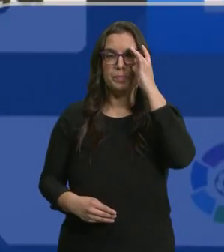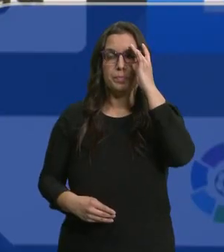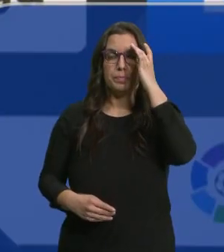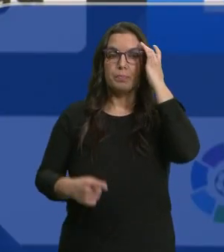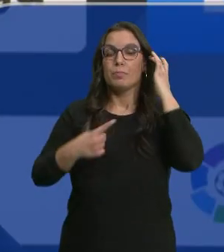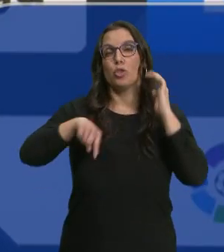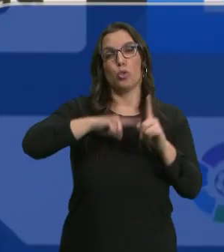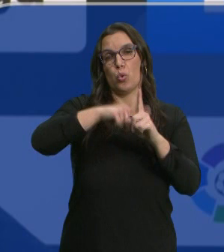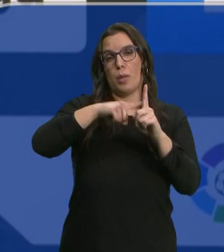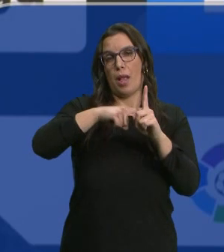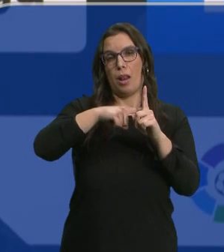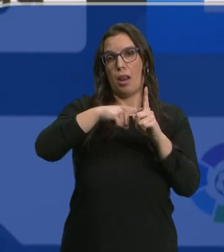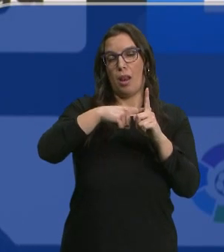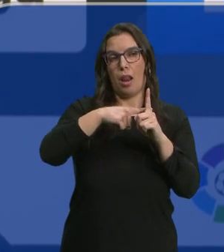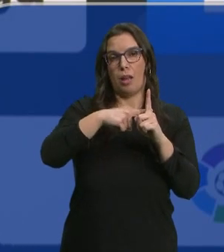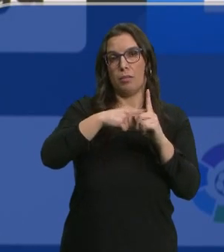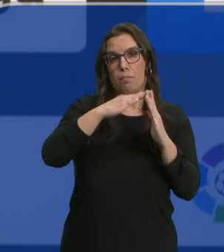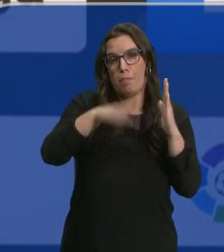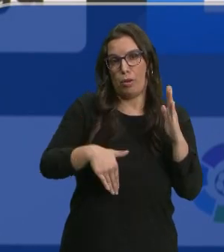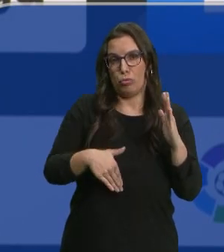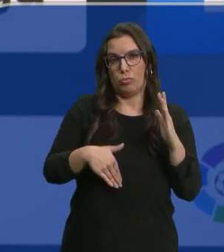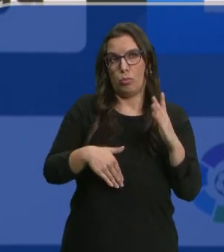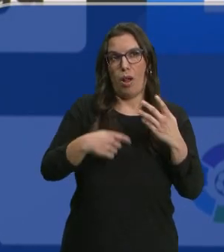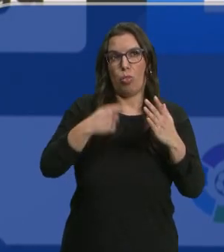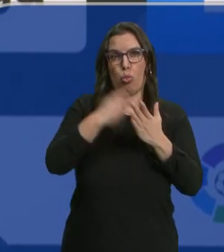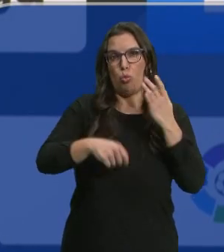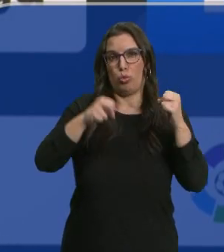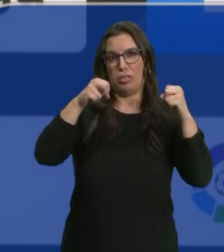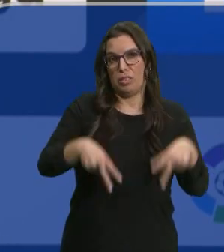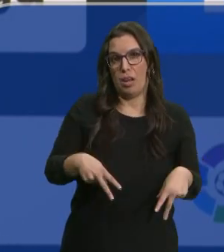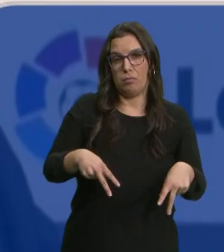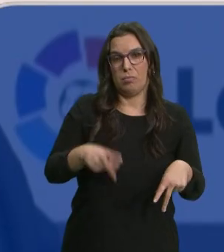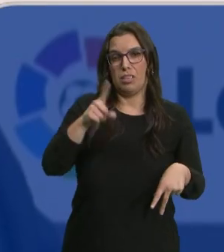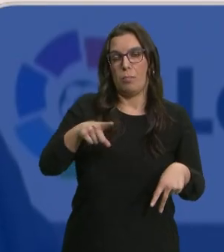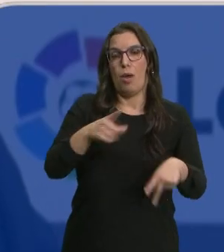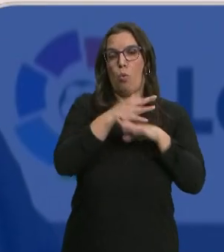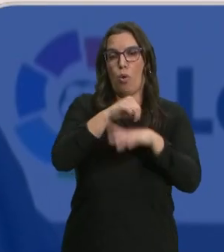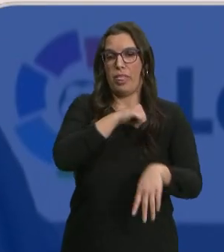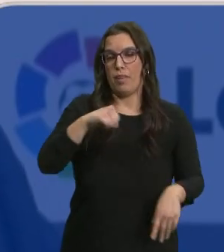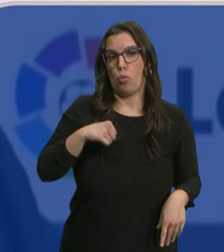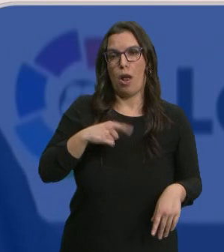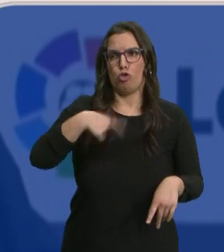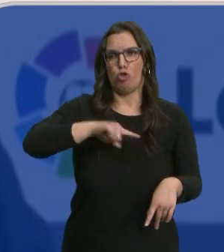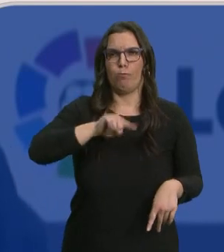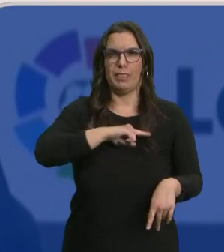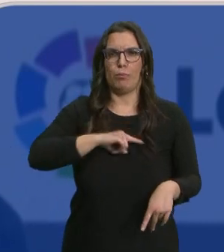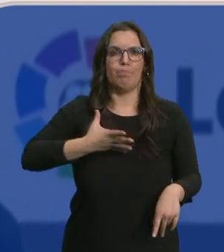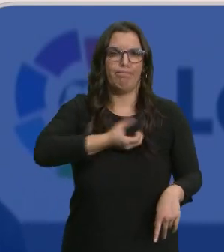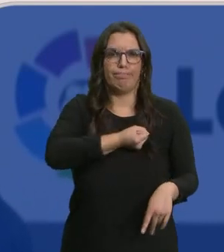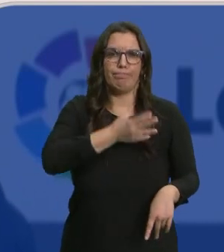Hemos tenido un nivel más bajo de contundencia, sobre todo individuales. Estamos decepcionados